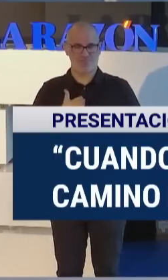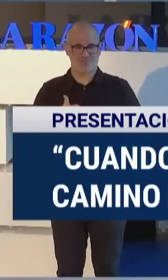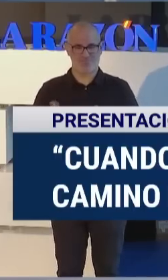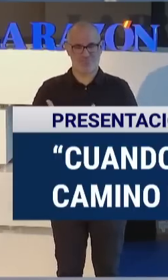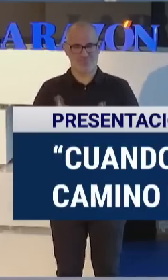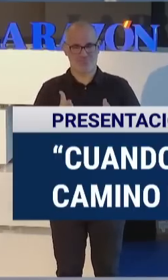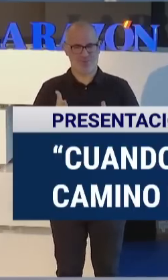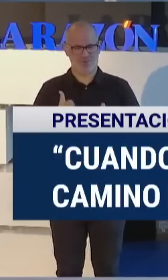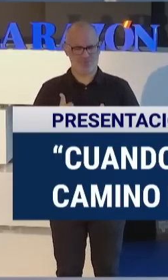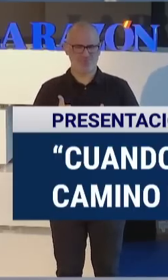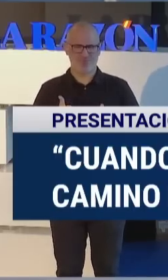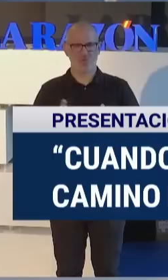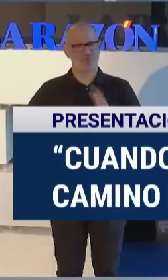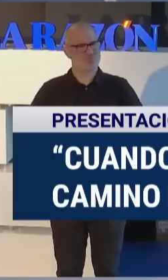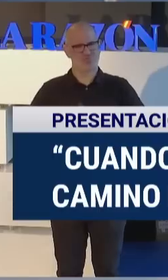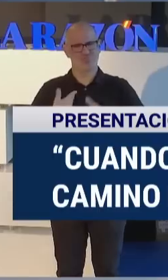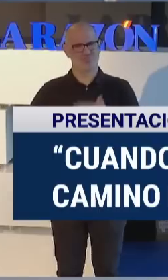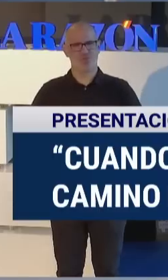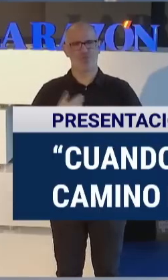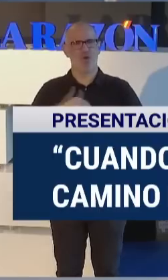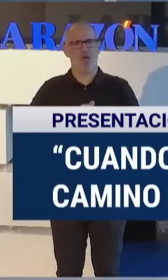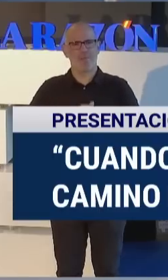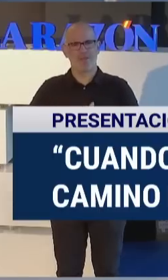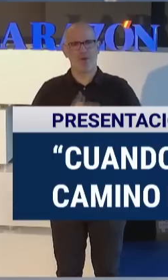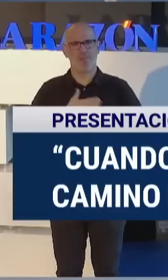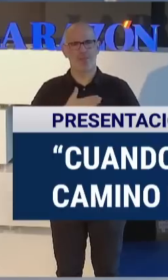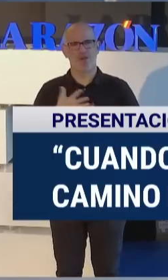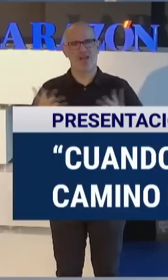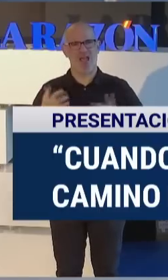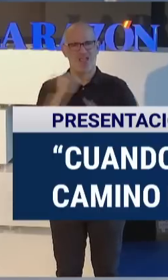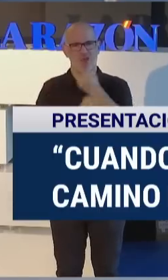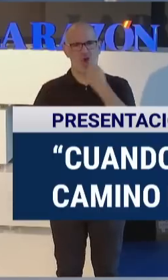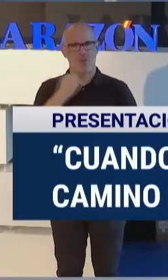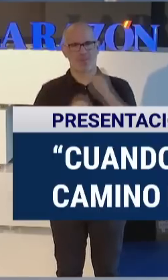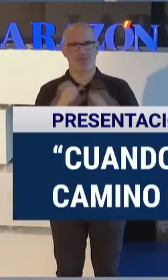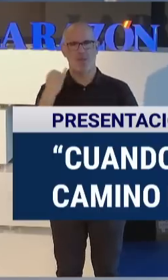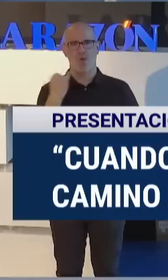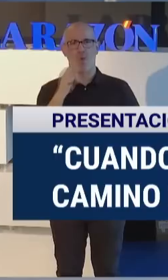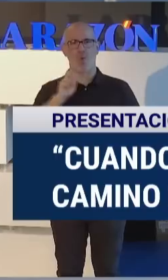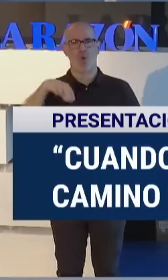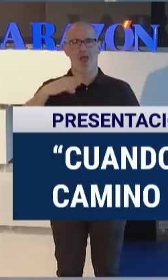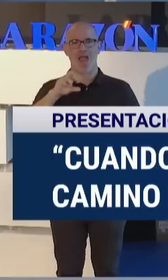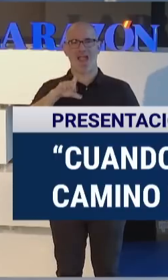Miren, les voy a confesar algo. Yo soy muy amigo de un gran economista argentino que se llama Juan Carlos de Pablo,